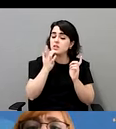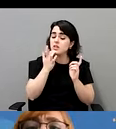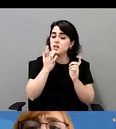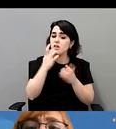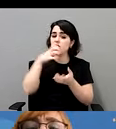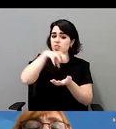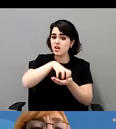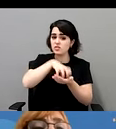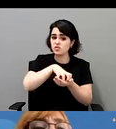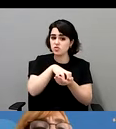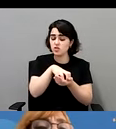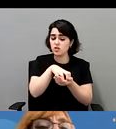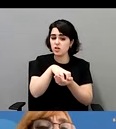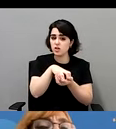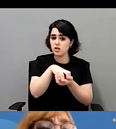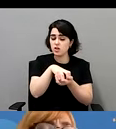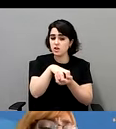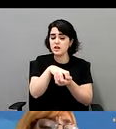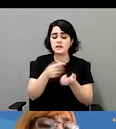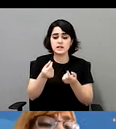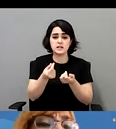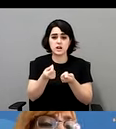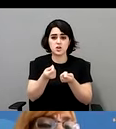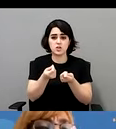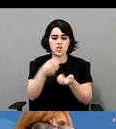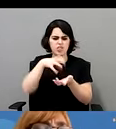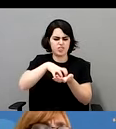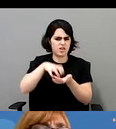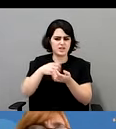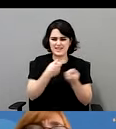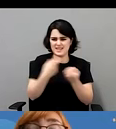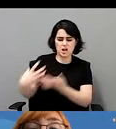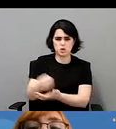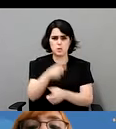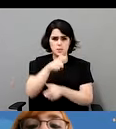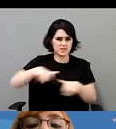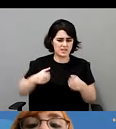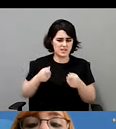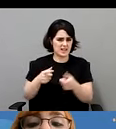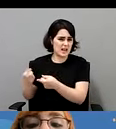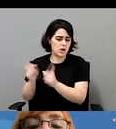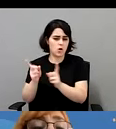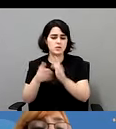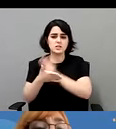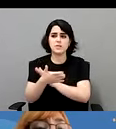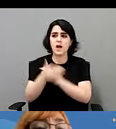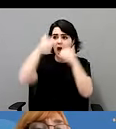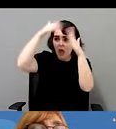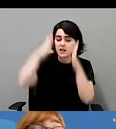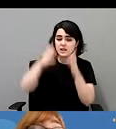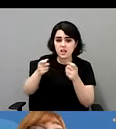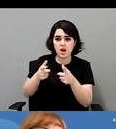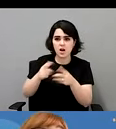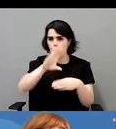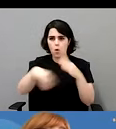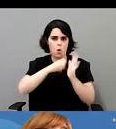centro, la prestación que, o sea, el centro no cubra todas las necesidades de las personas. Es decir, la atención prestada no sea completa.